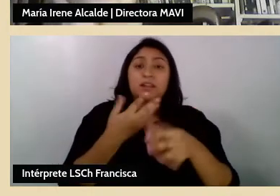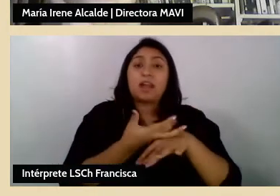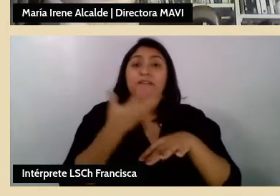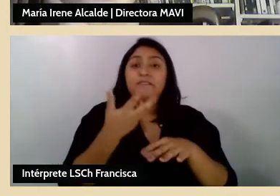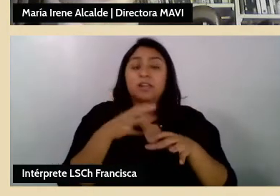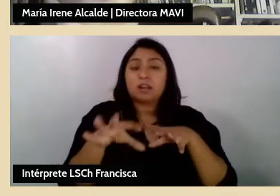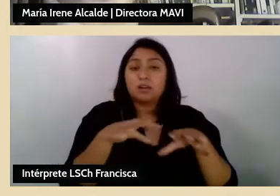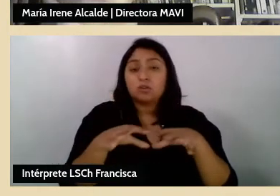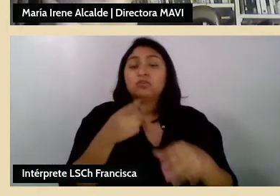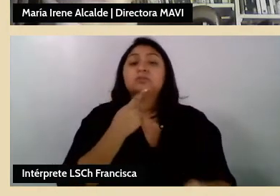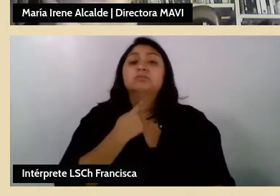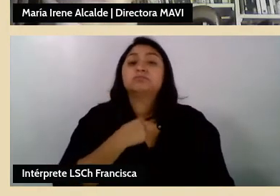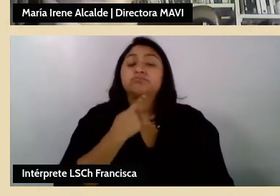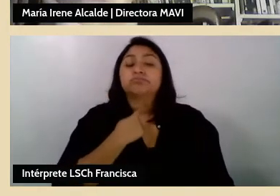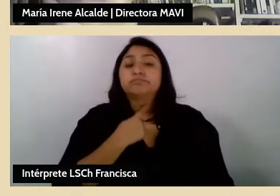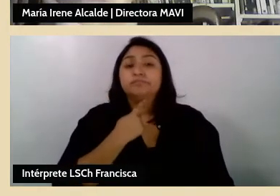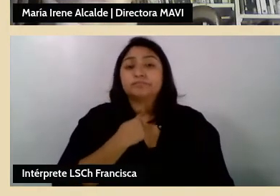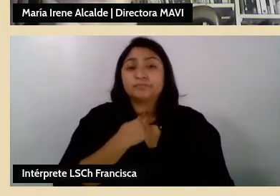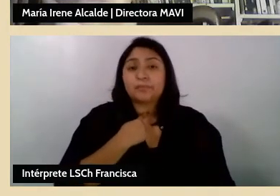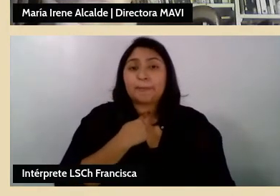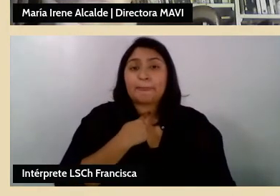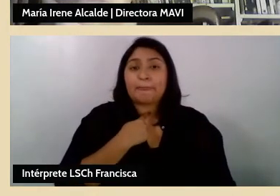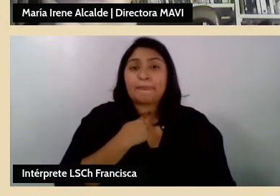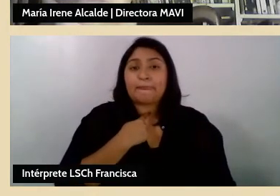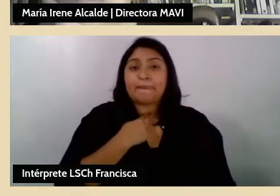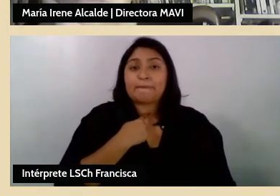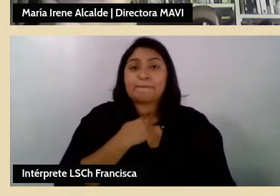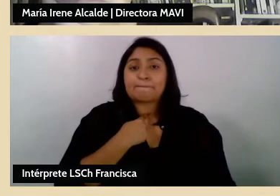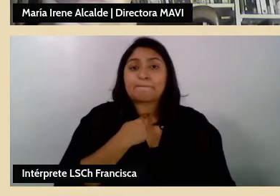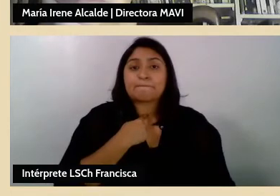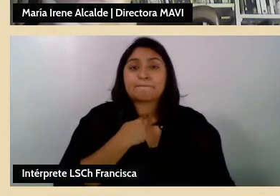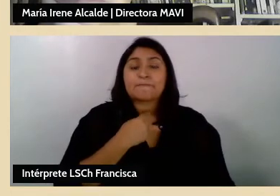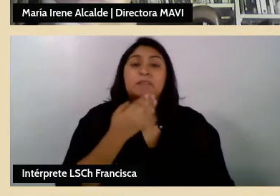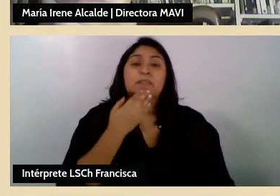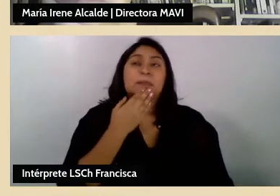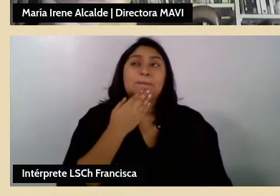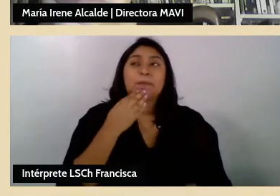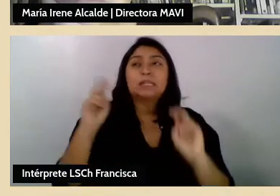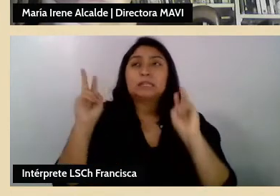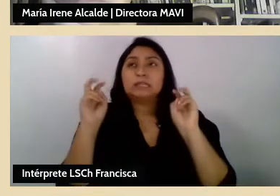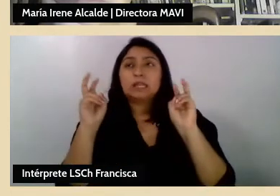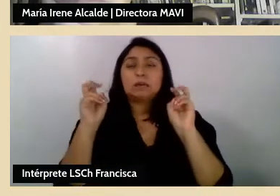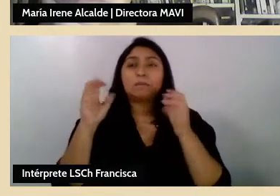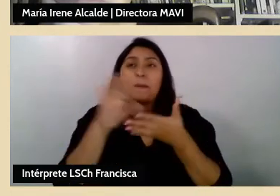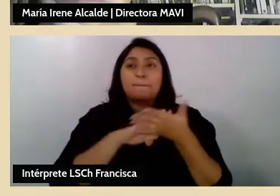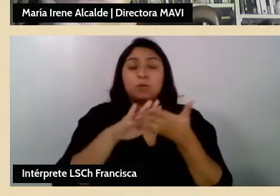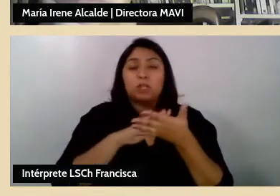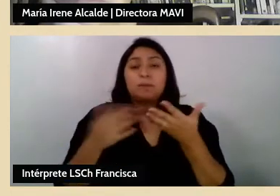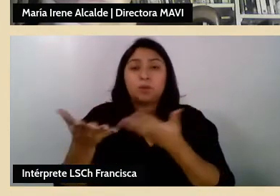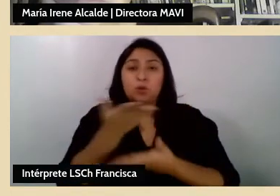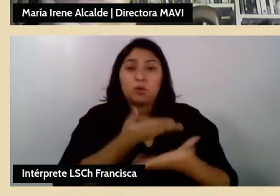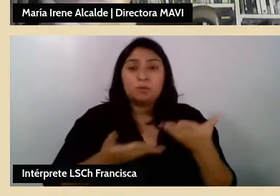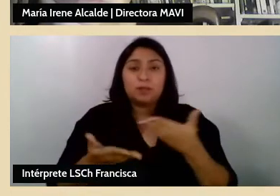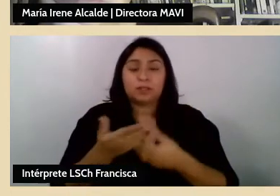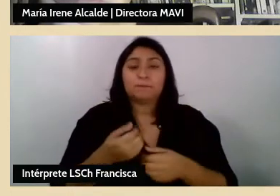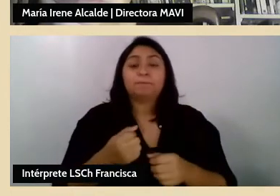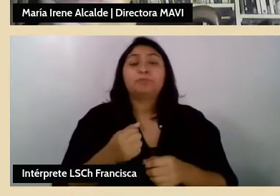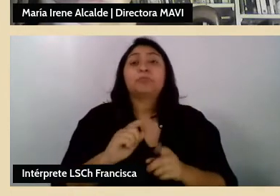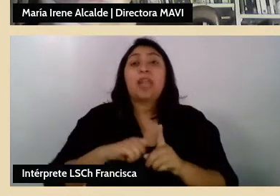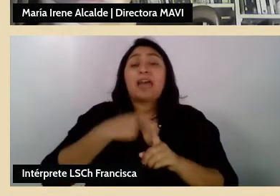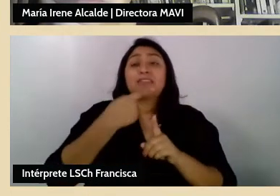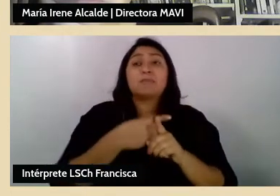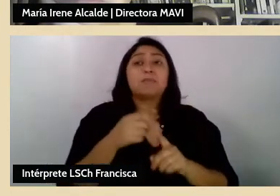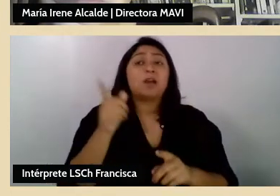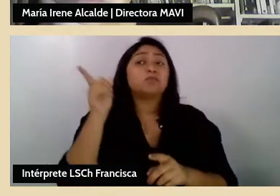súper interesantes. Sobre todo en términos del compartir, bueno, además de la audiodescripción, era